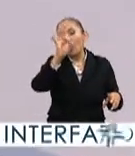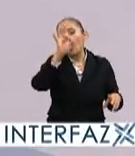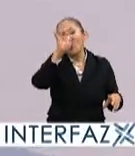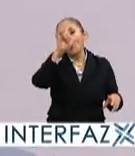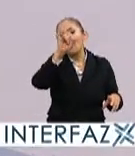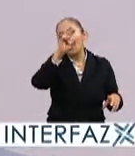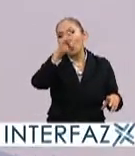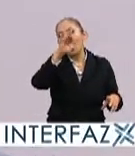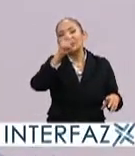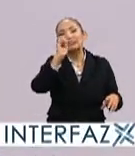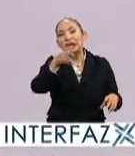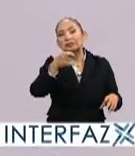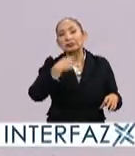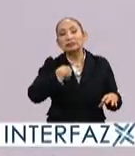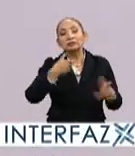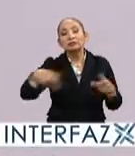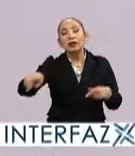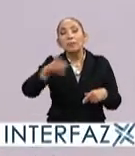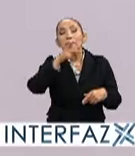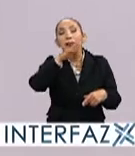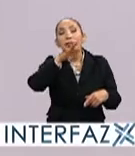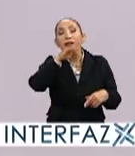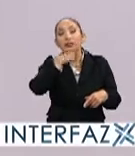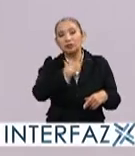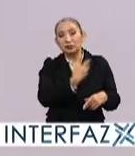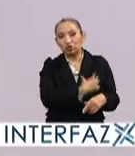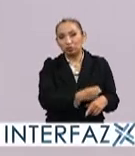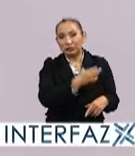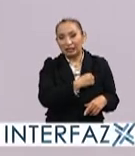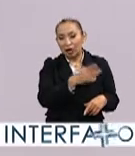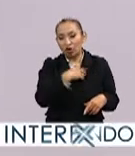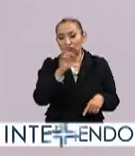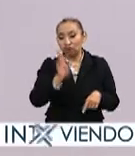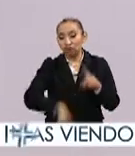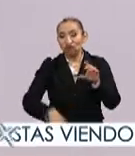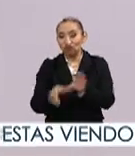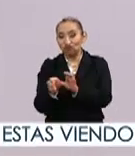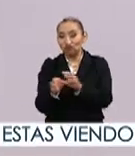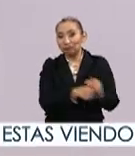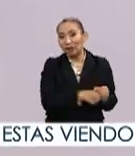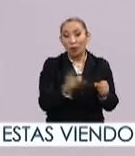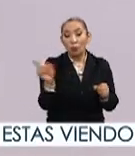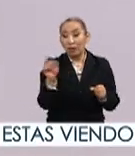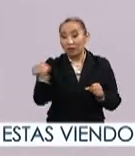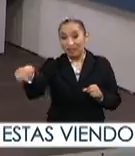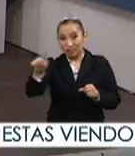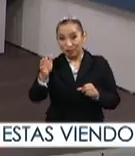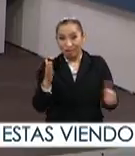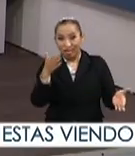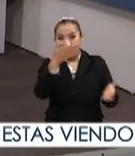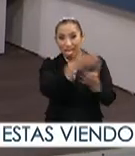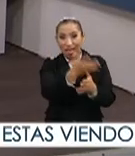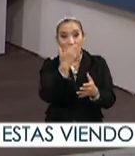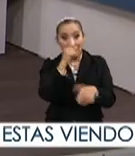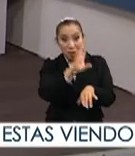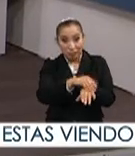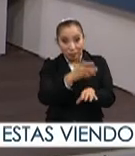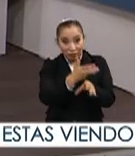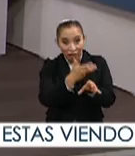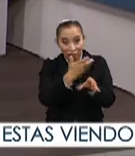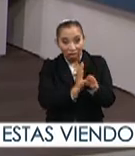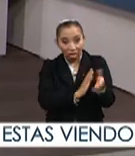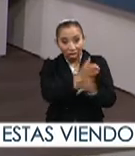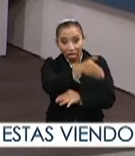que separaba a padres o madres de sus hijos cuando estos entraban de manera ilegal a